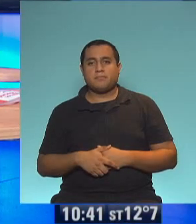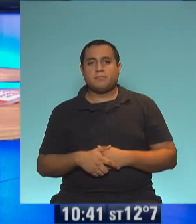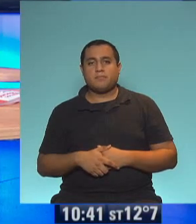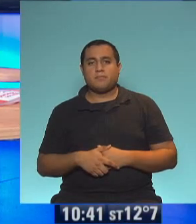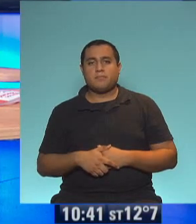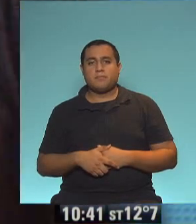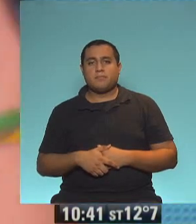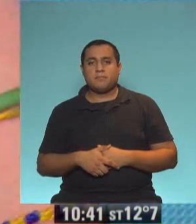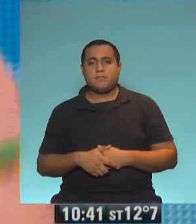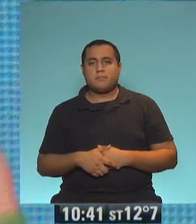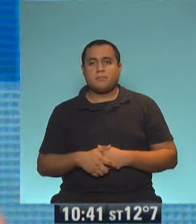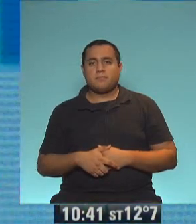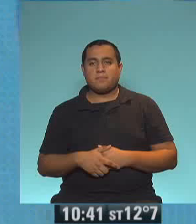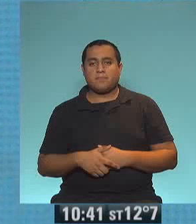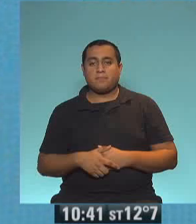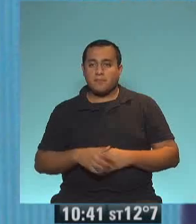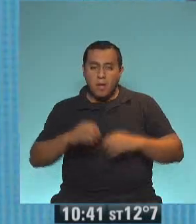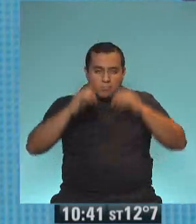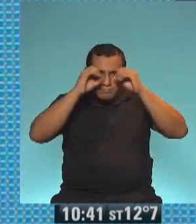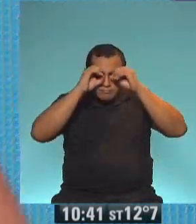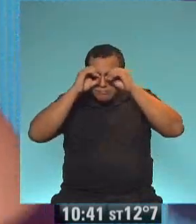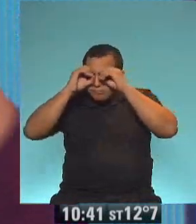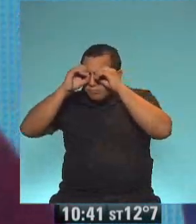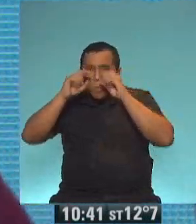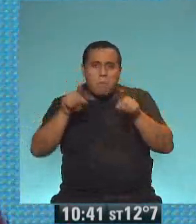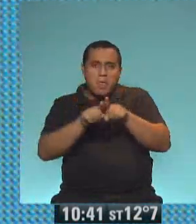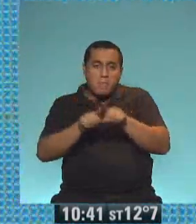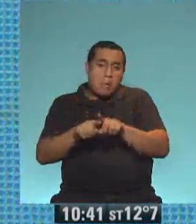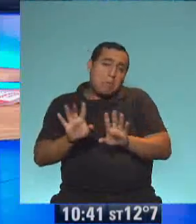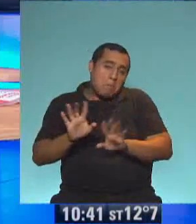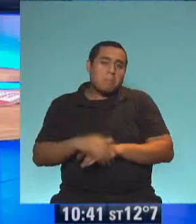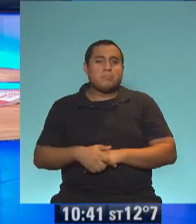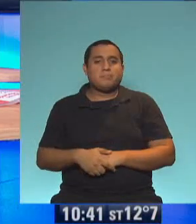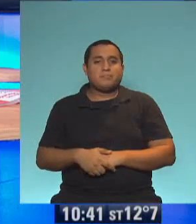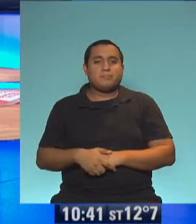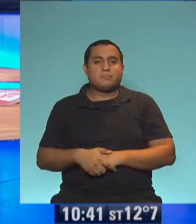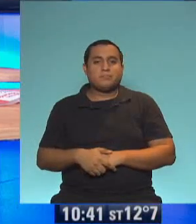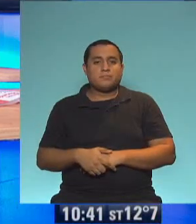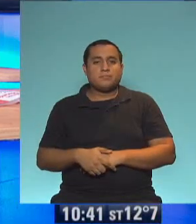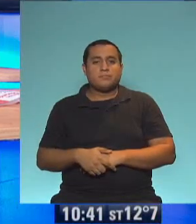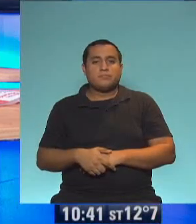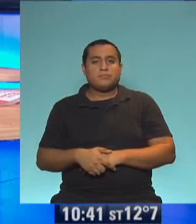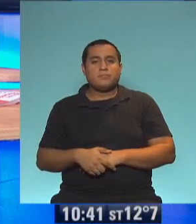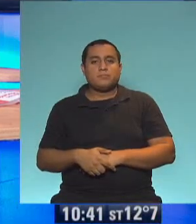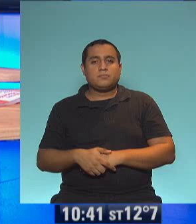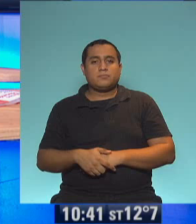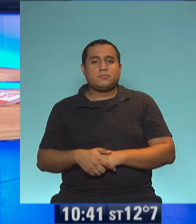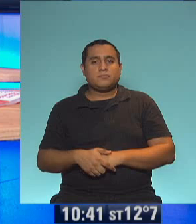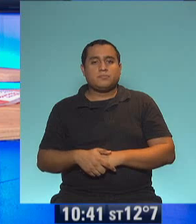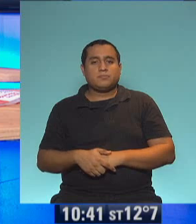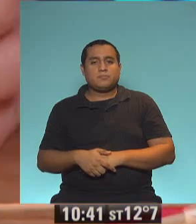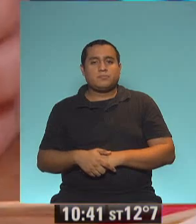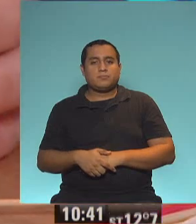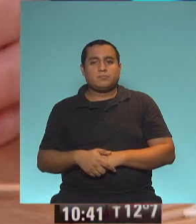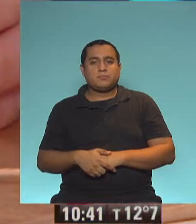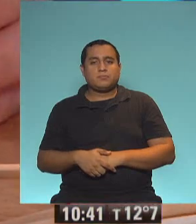podría ser un súper binocular. Ay, qué bueno ese binocular. Podría ¿un ser. Robot? Puede ser también un robot que ¿podría? Hayan hecho los chicos y las